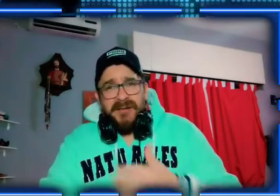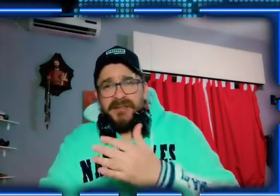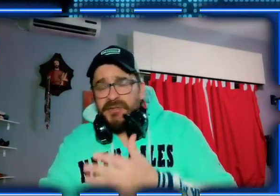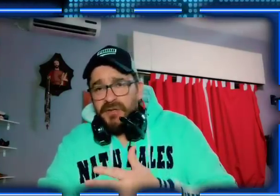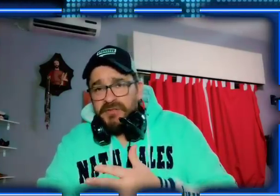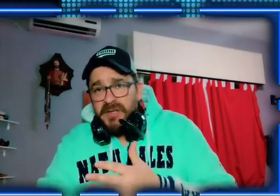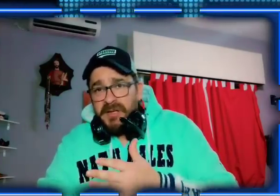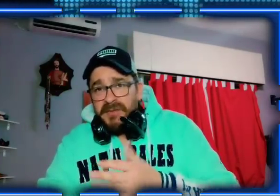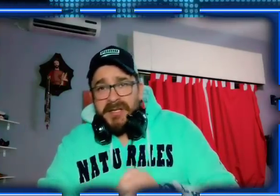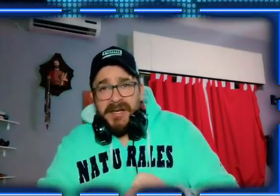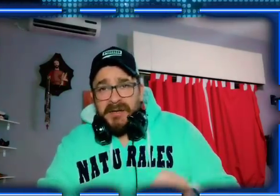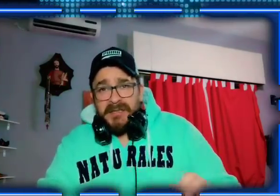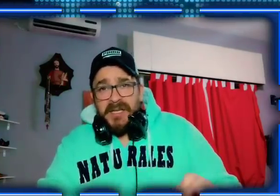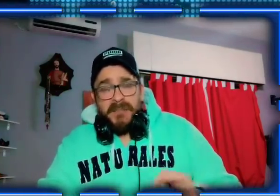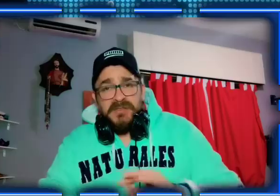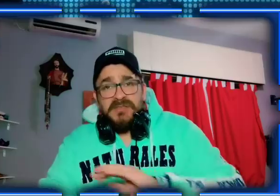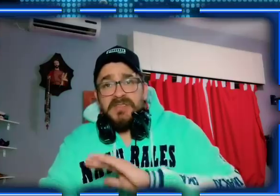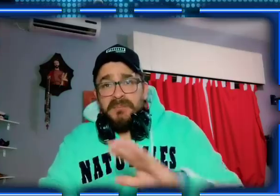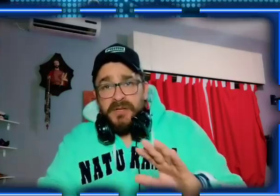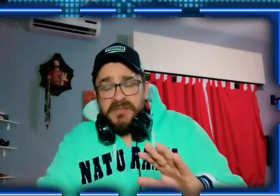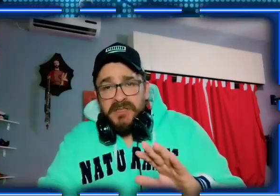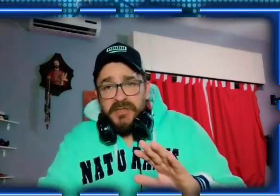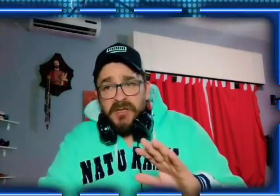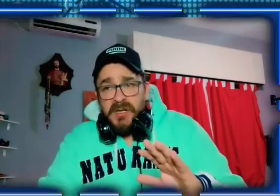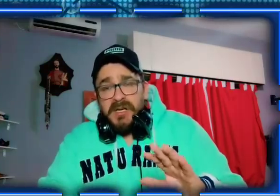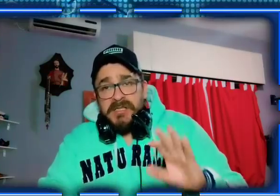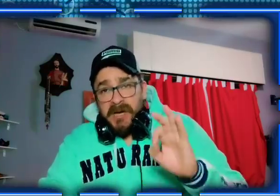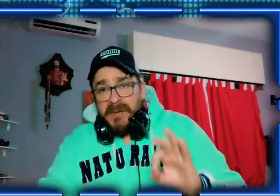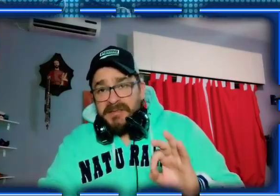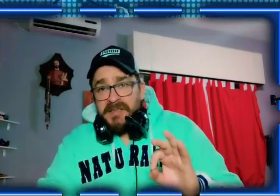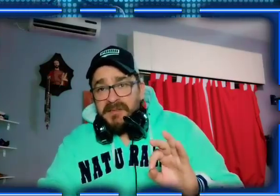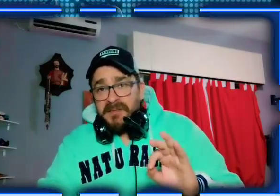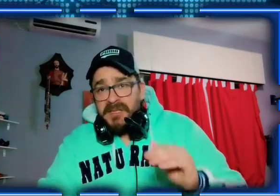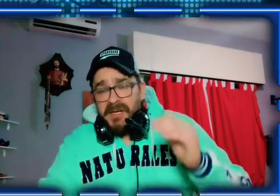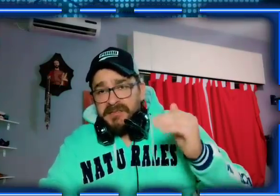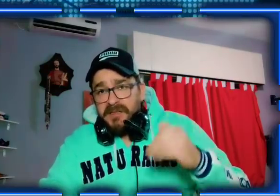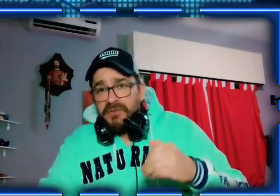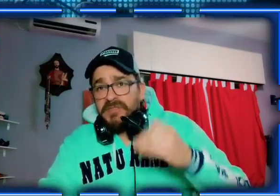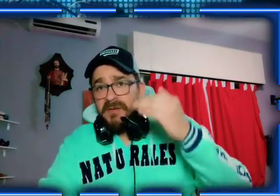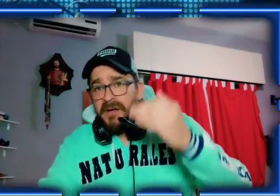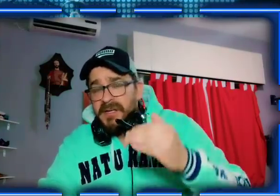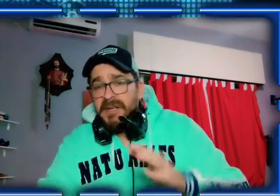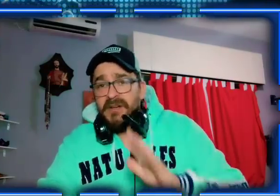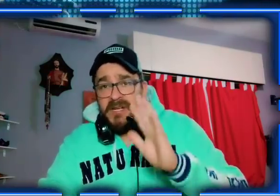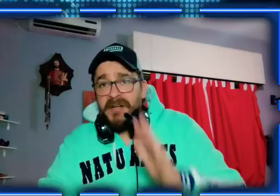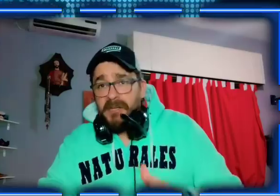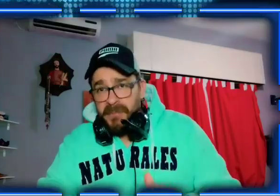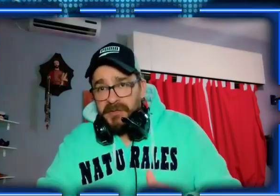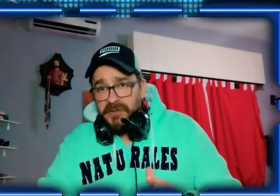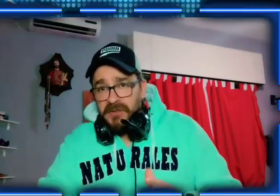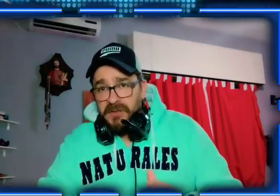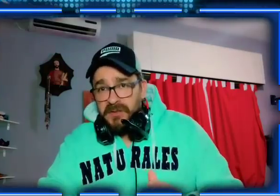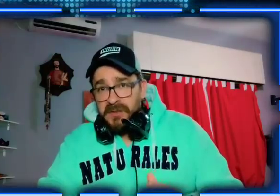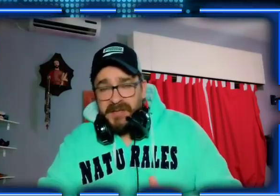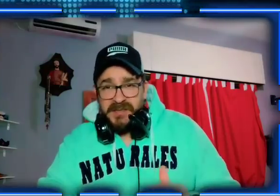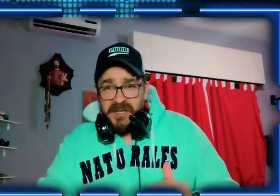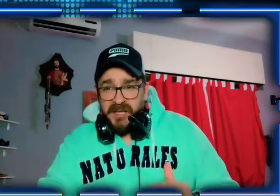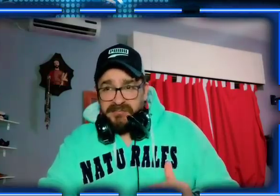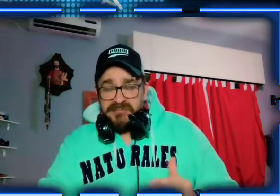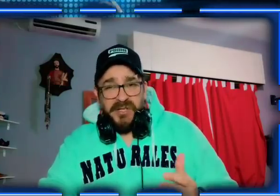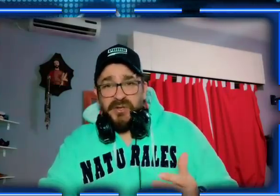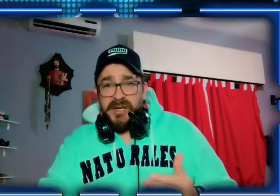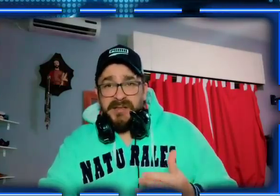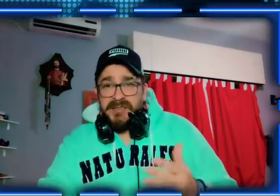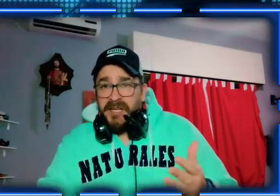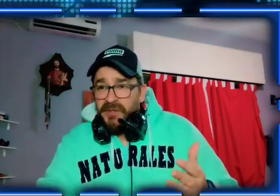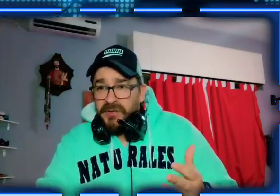todos, deja que hablen todos, deja la libertad de expresión 100% y a veces deja que se cruce esa barrera y le faltan el respeto. Así